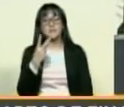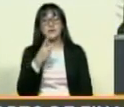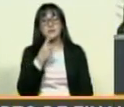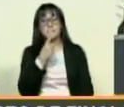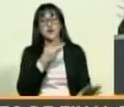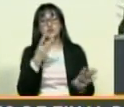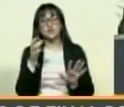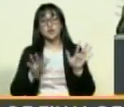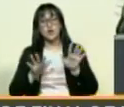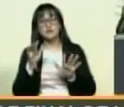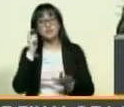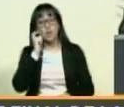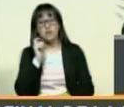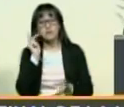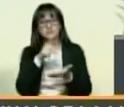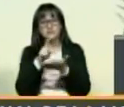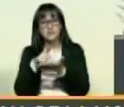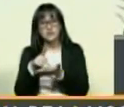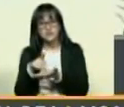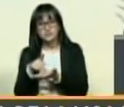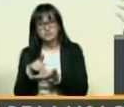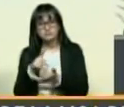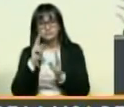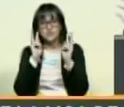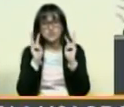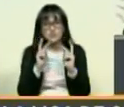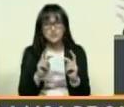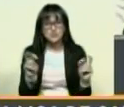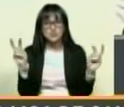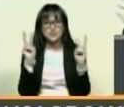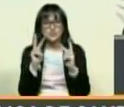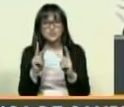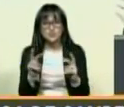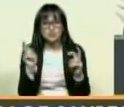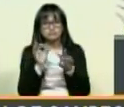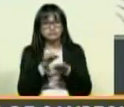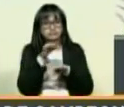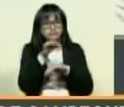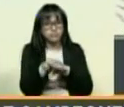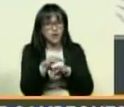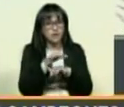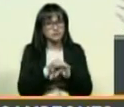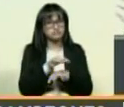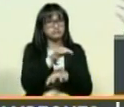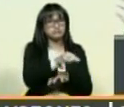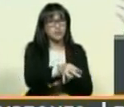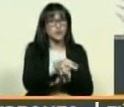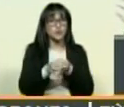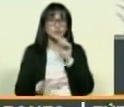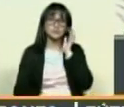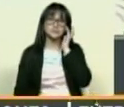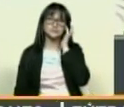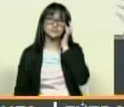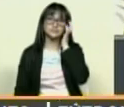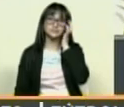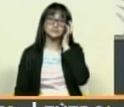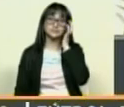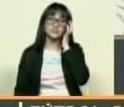en varias islas y sus expediciones, la de los Cayos, la de Jacmel, posteriormente